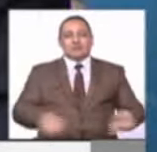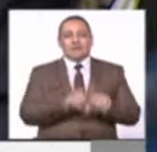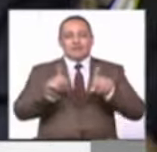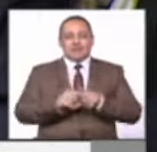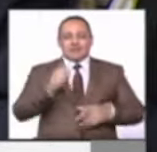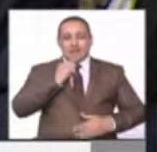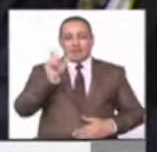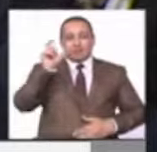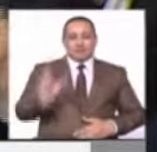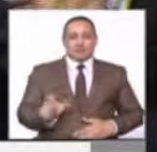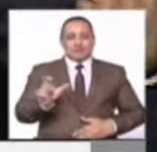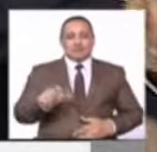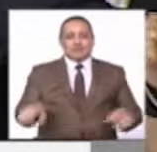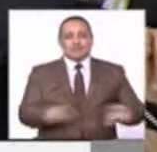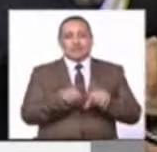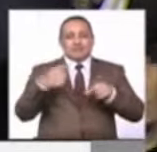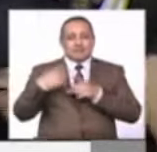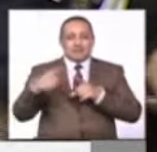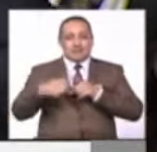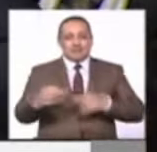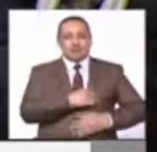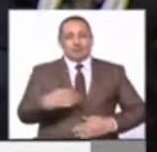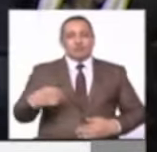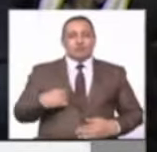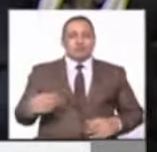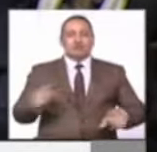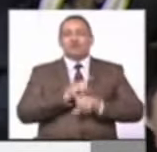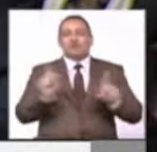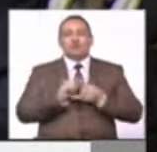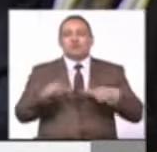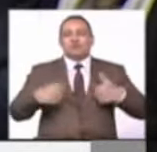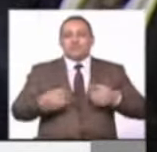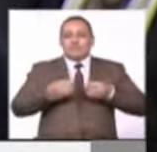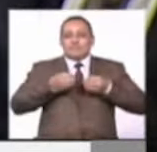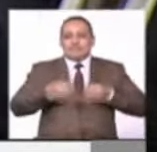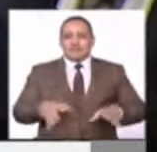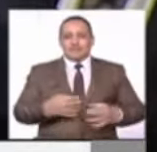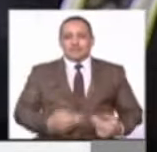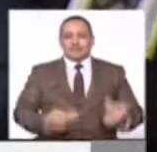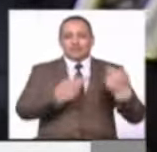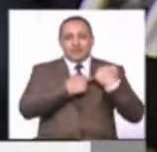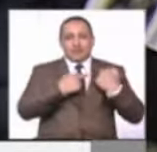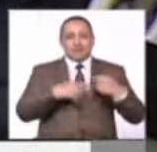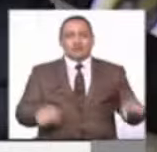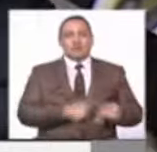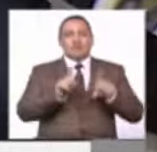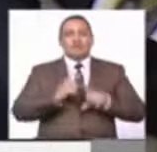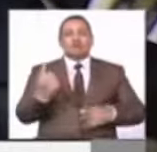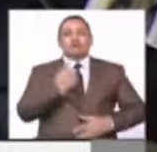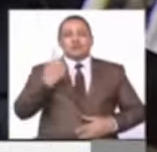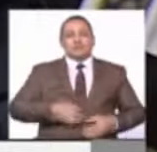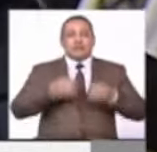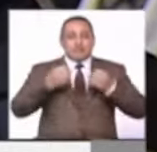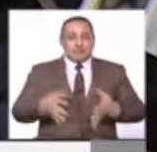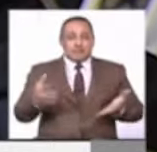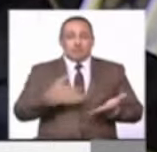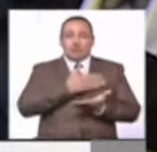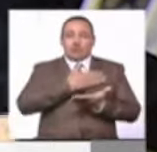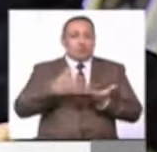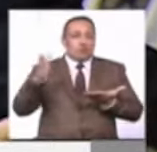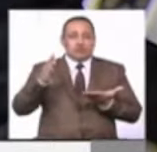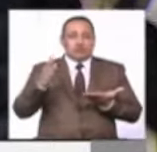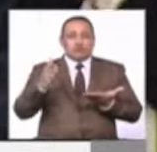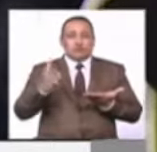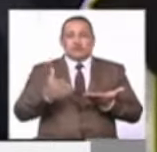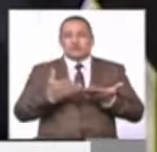patrocinada y los otros miembros de la junta no van a perder sus cargos porque solo se pierde el cargo por destitución